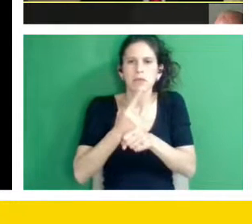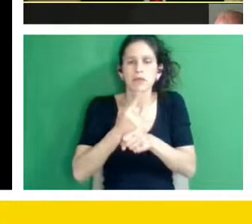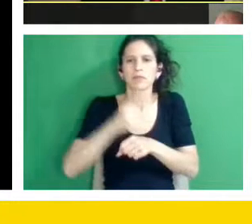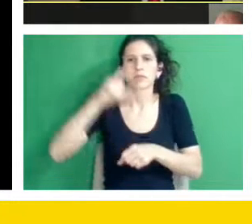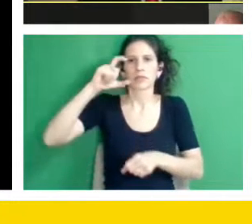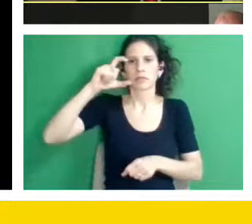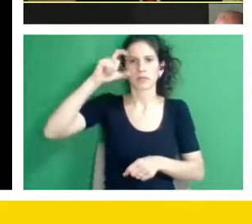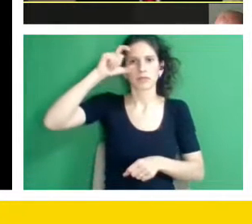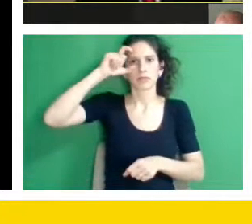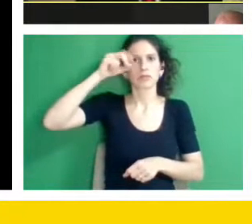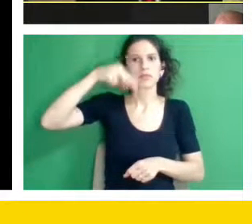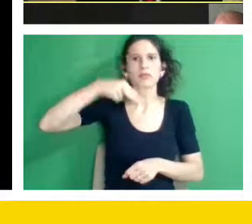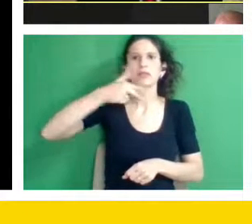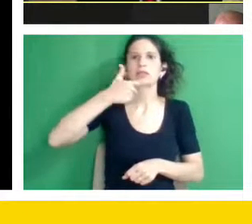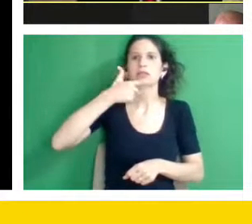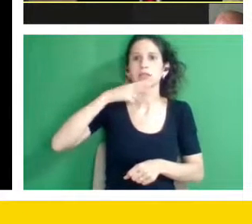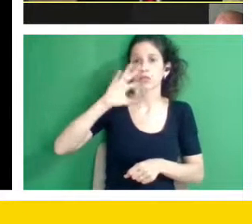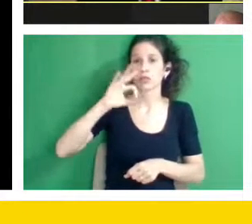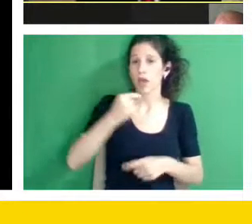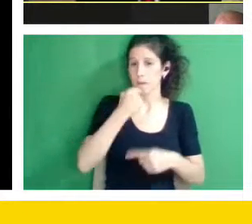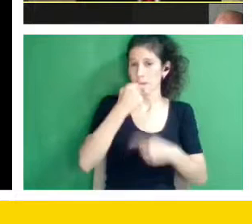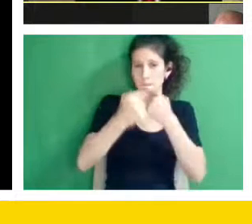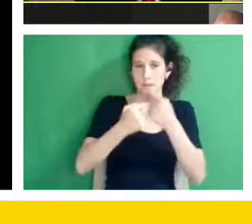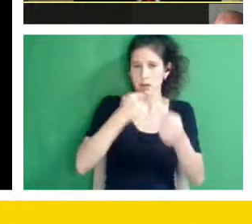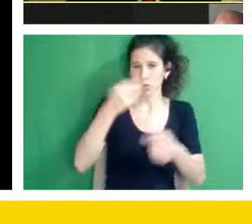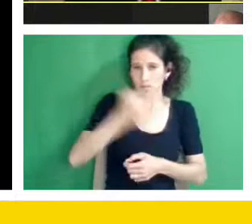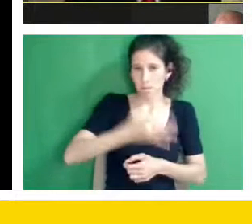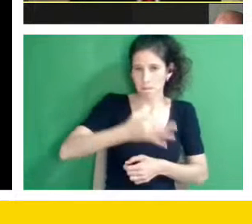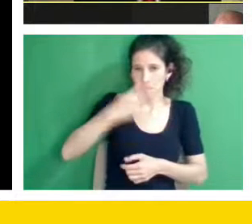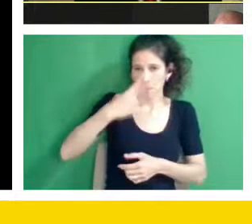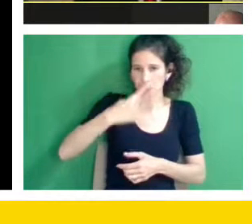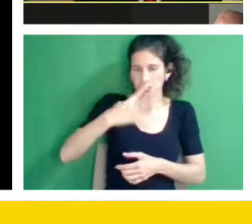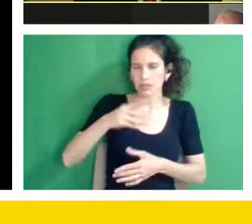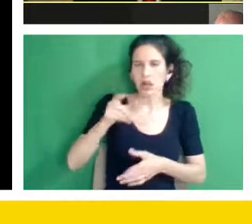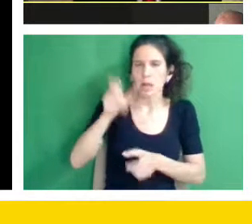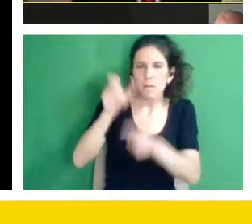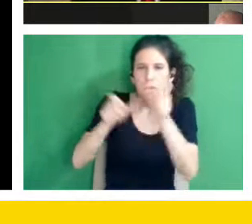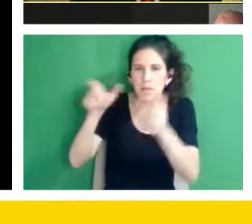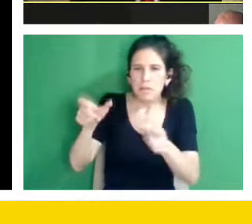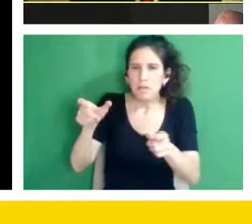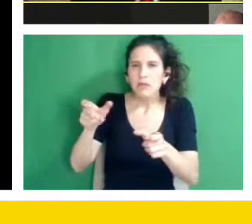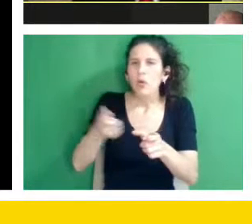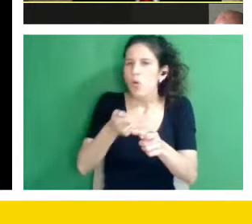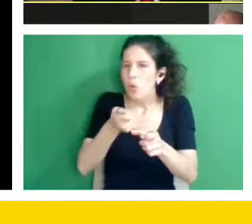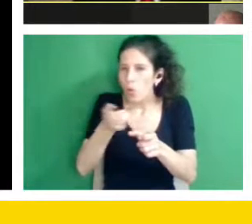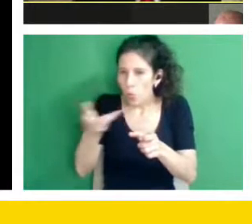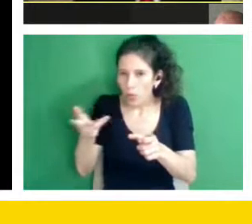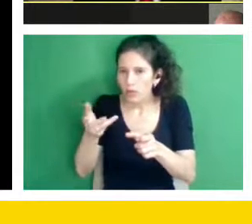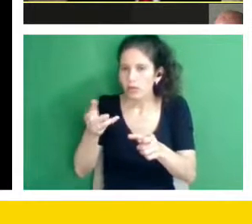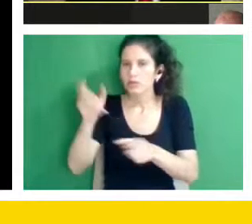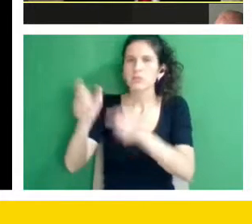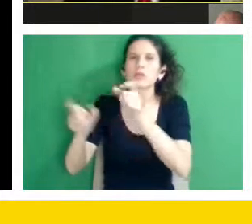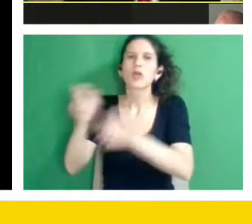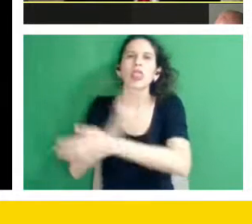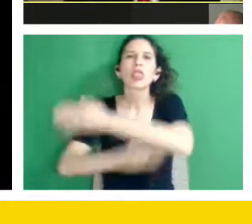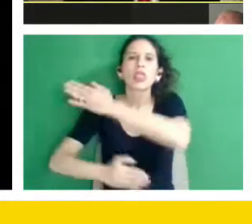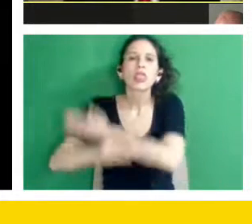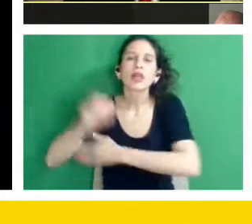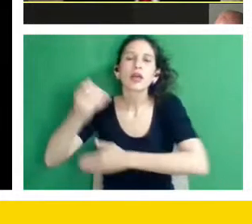cuántas personas y con qué tipos de discapacidad existen en el Perú. Puede ser un censo